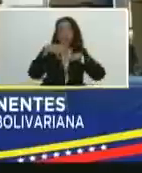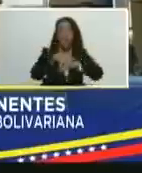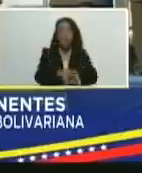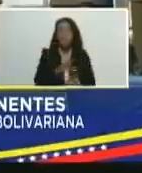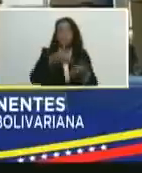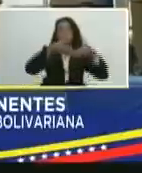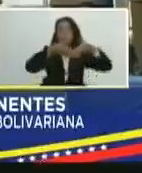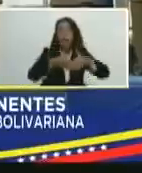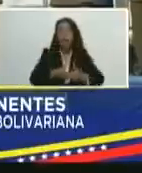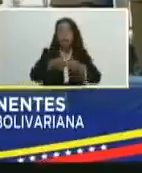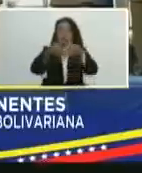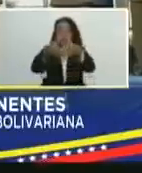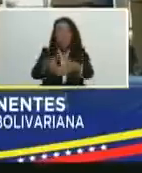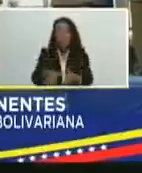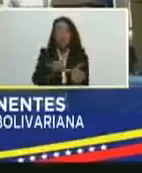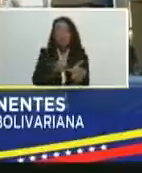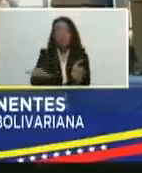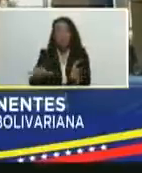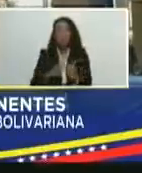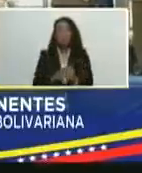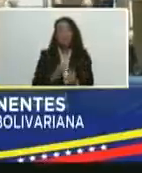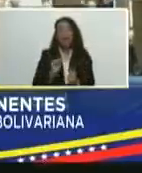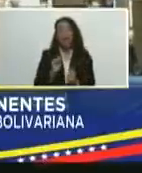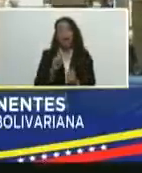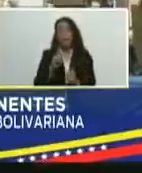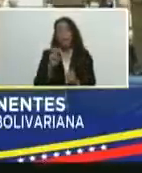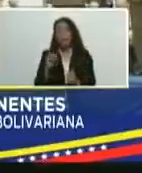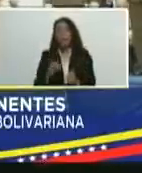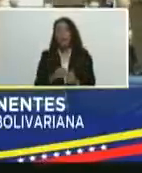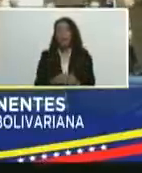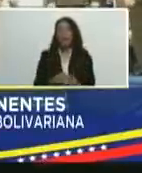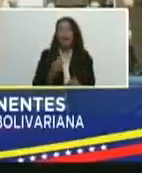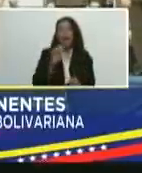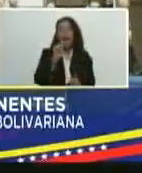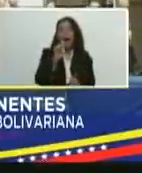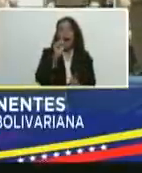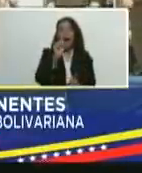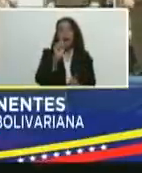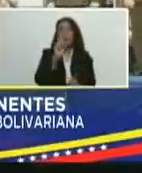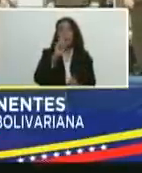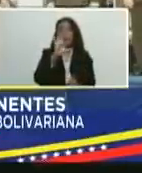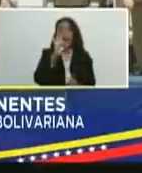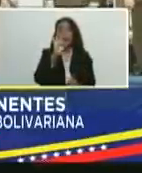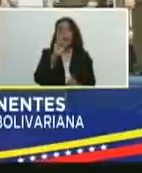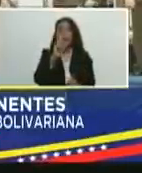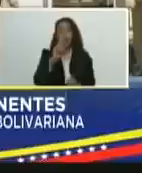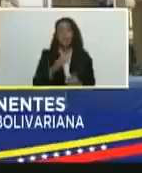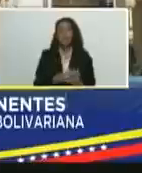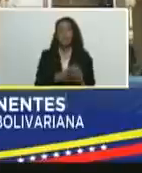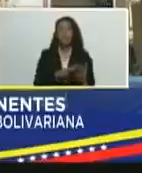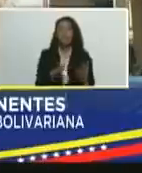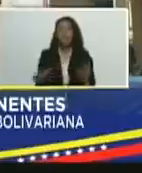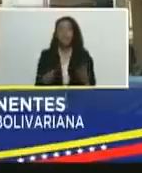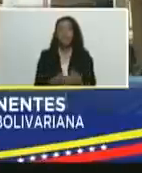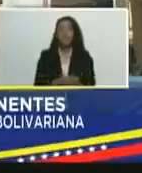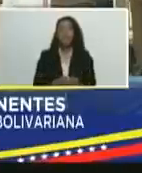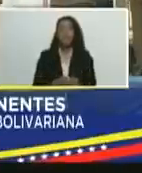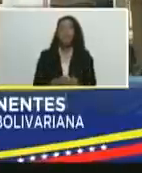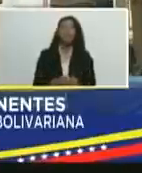Marítima Insular al almirante Asrat Abdel Hadi Suleimán Gutiérrez.